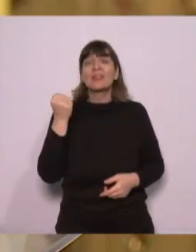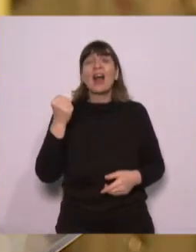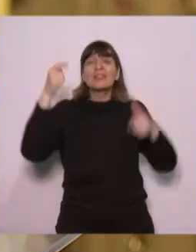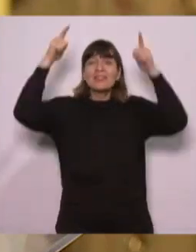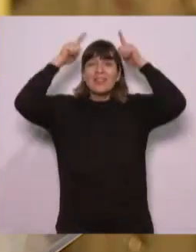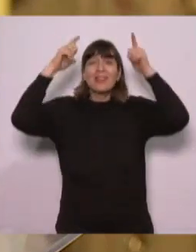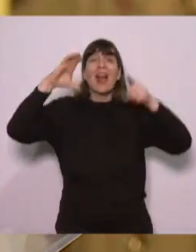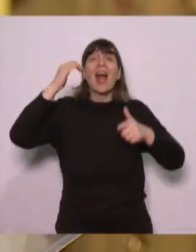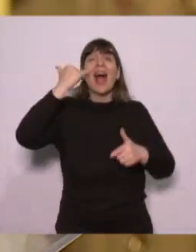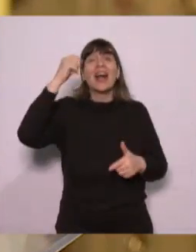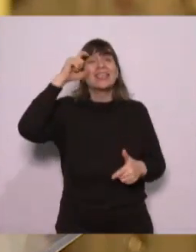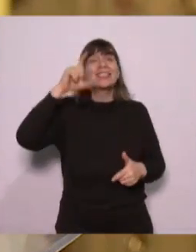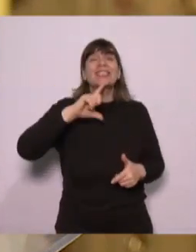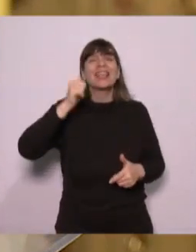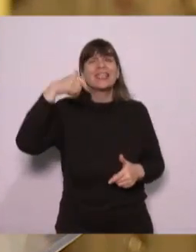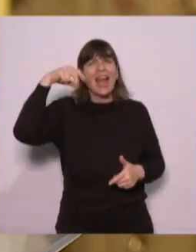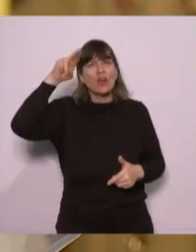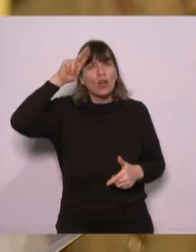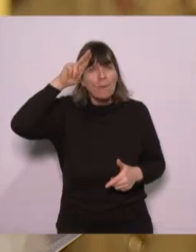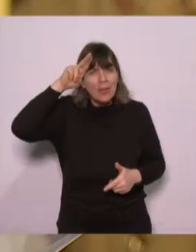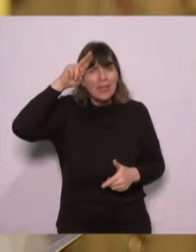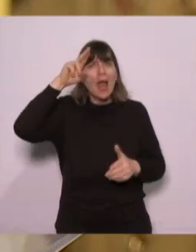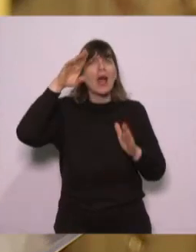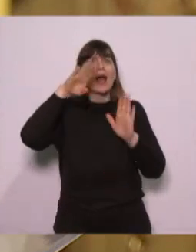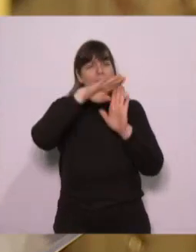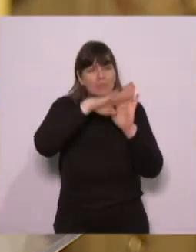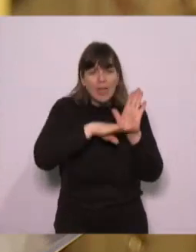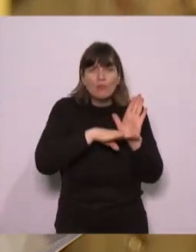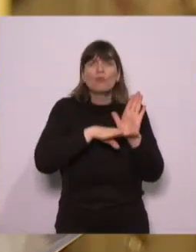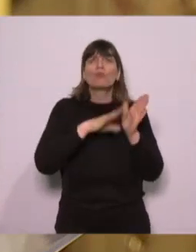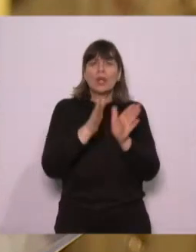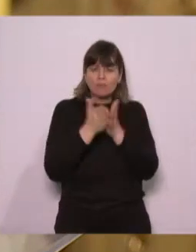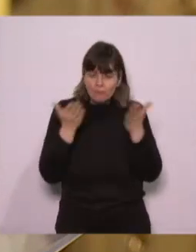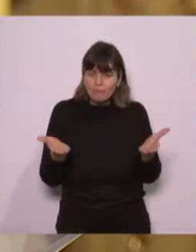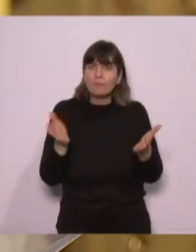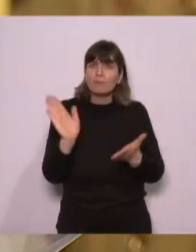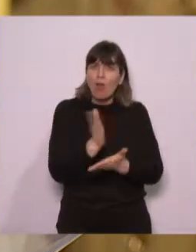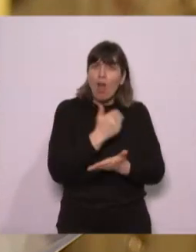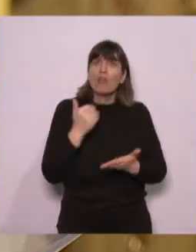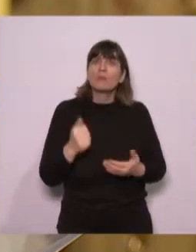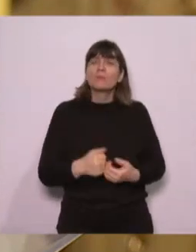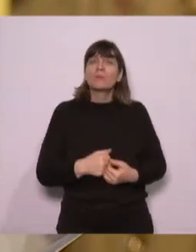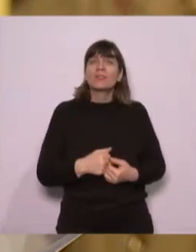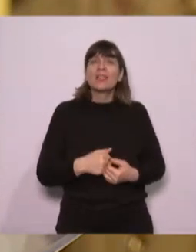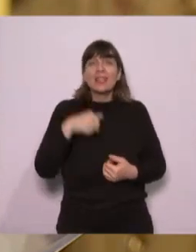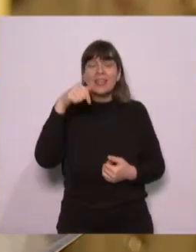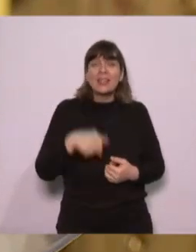Cayetano, hemos respetado las lecturas y el resto de la liturgia, y